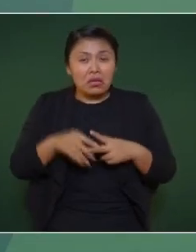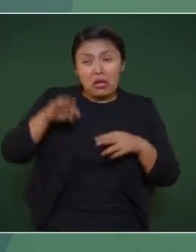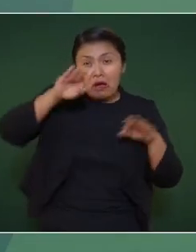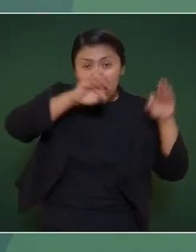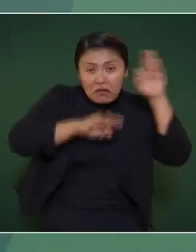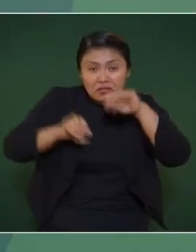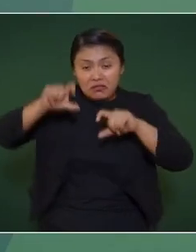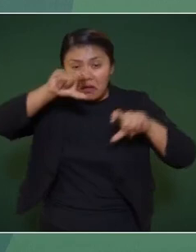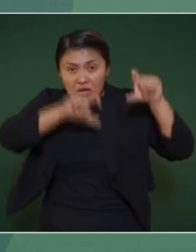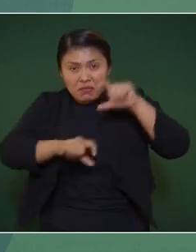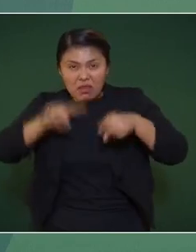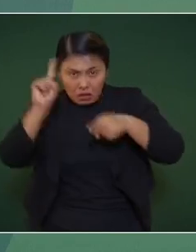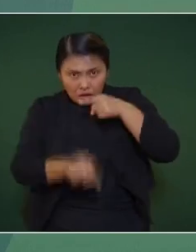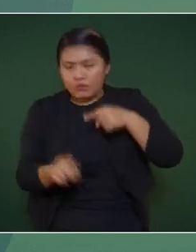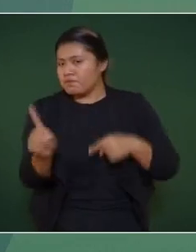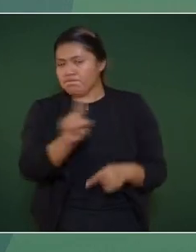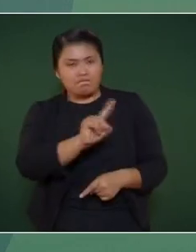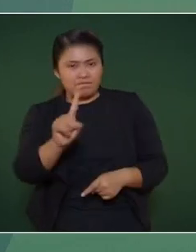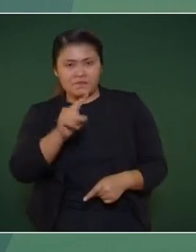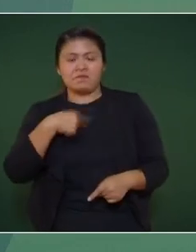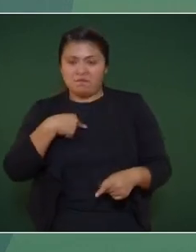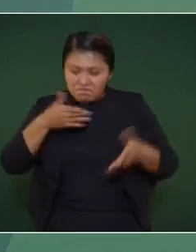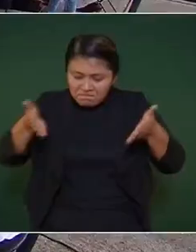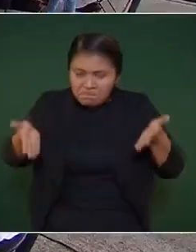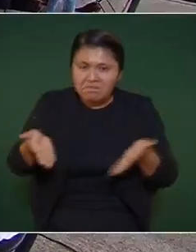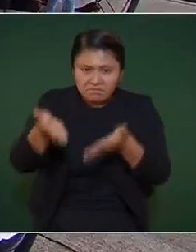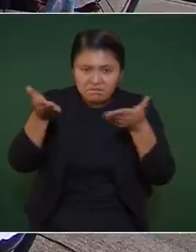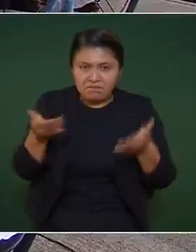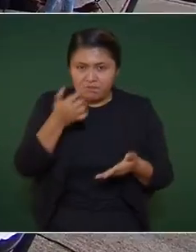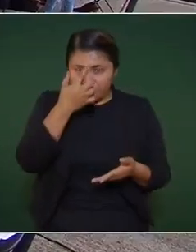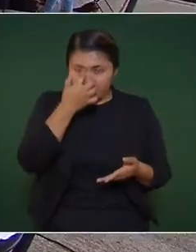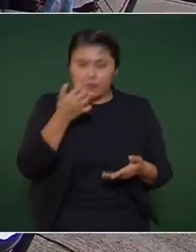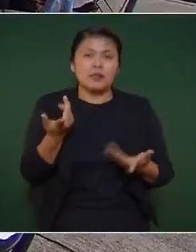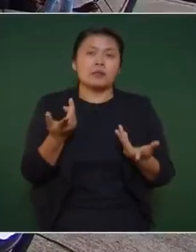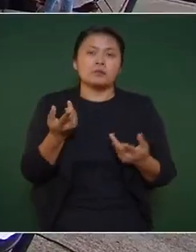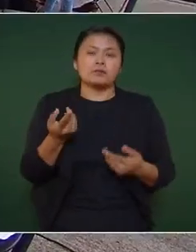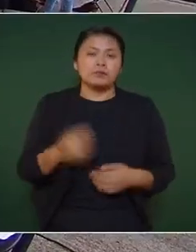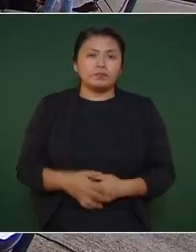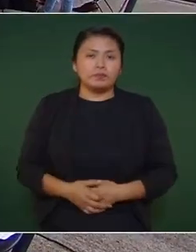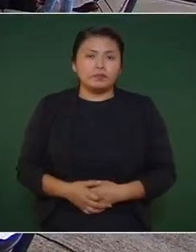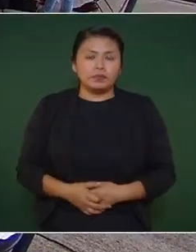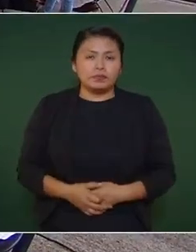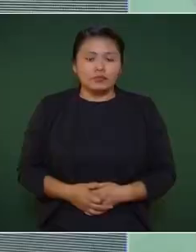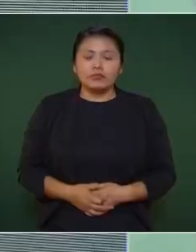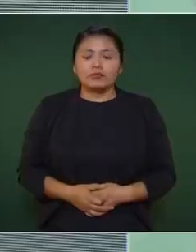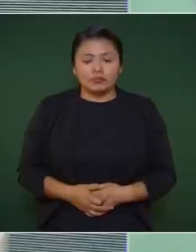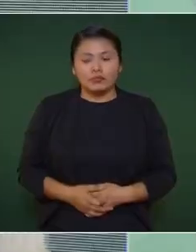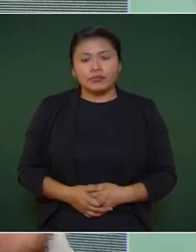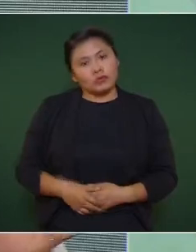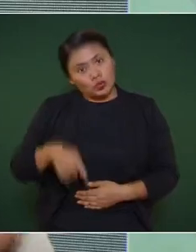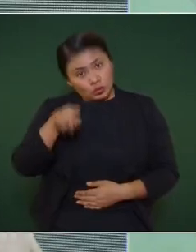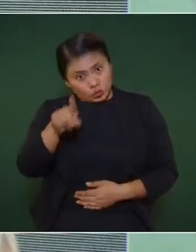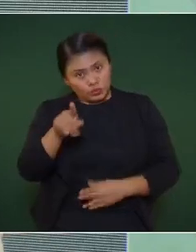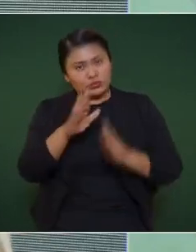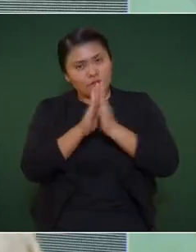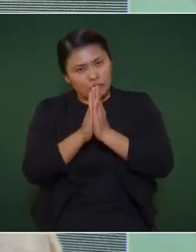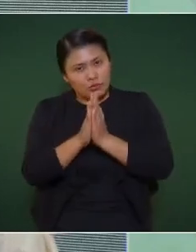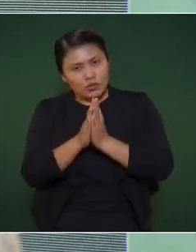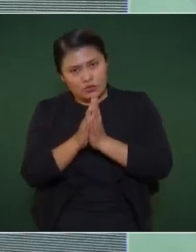Entonces, para los que te plantearon esto de la salud, les dices que